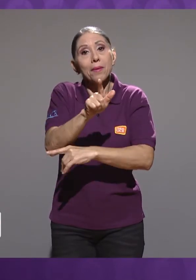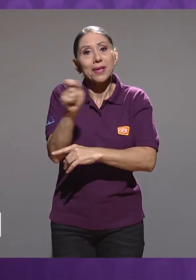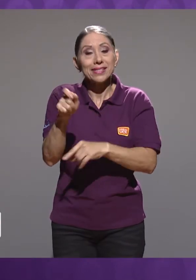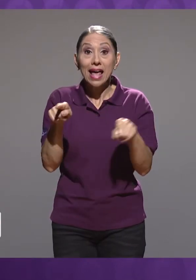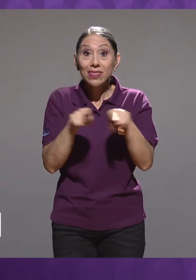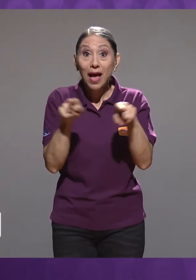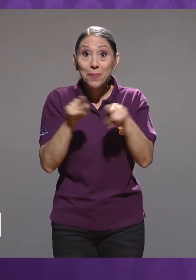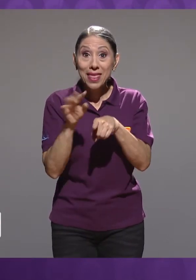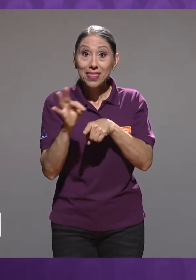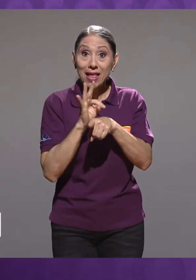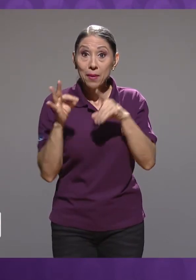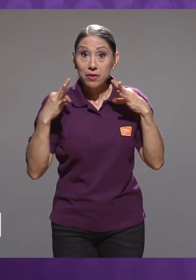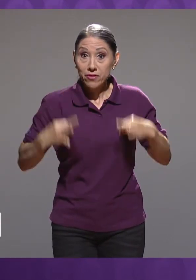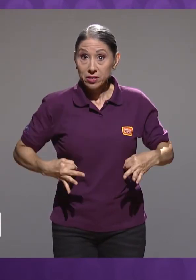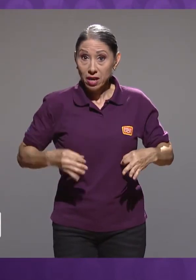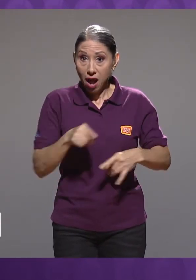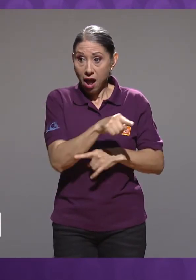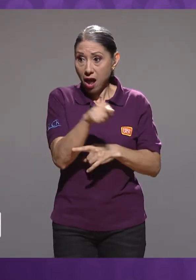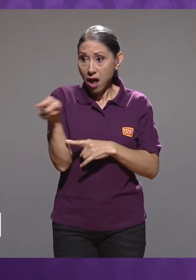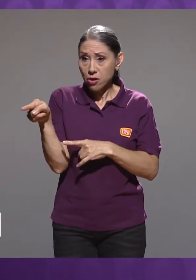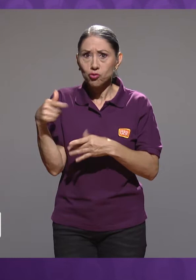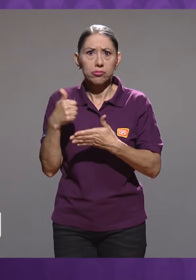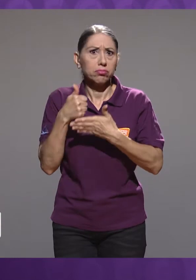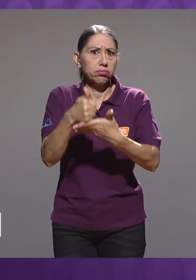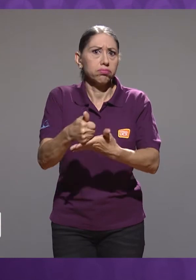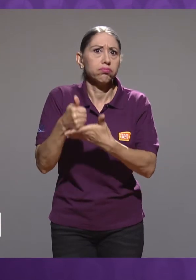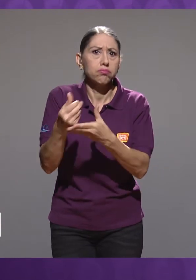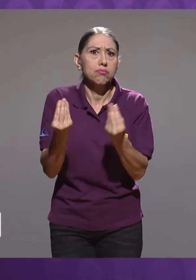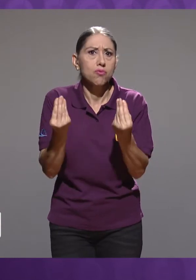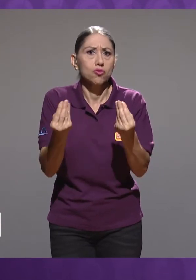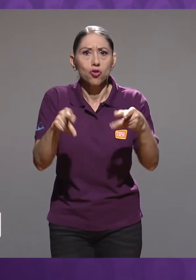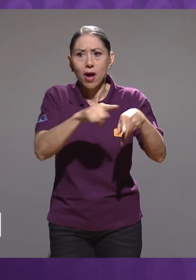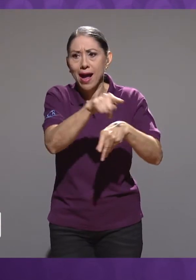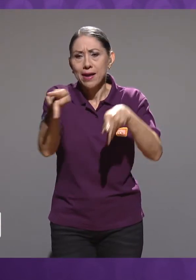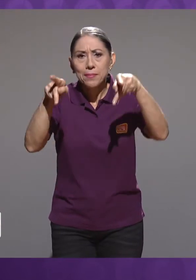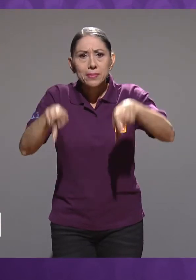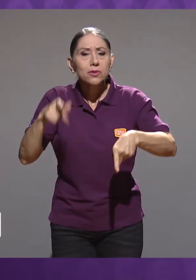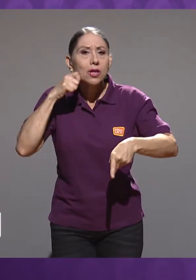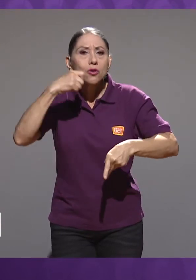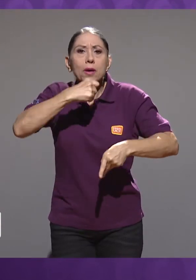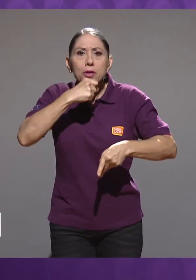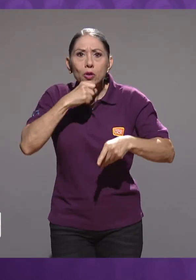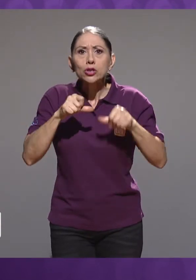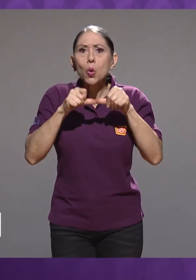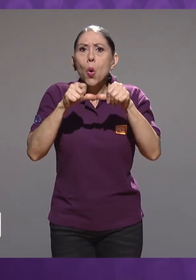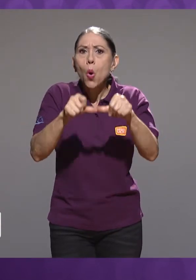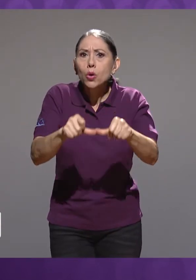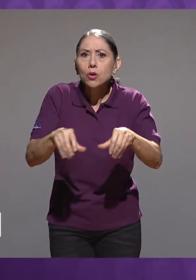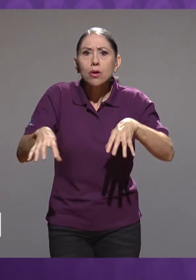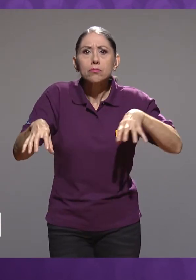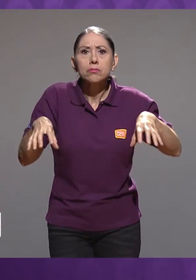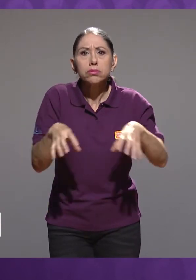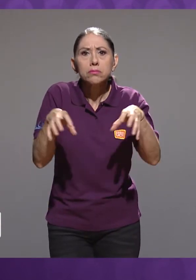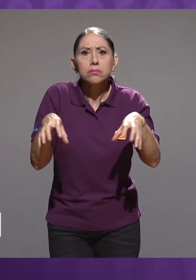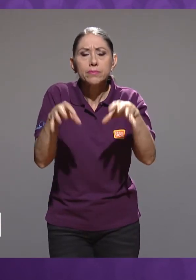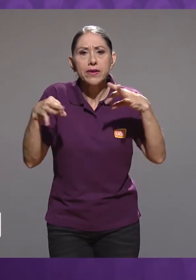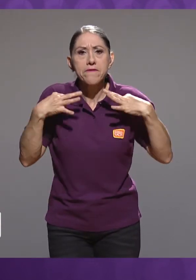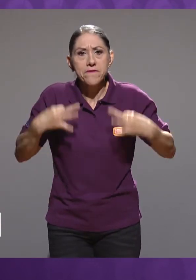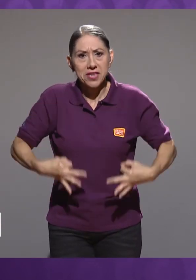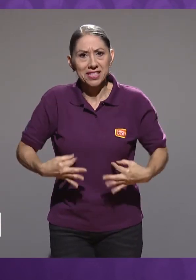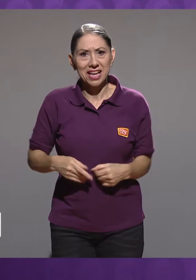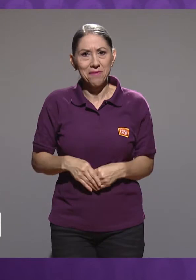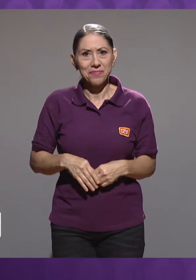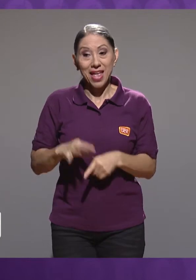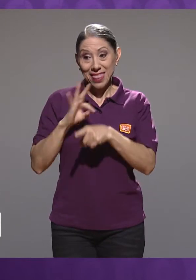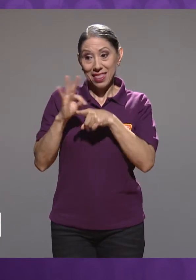También los fisioterapeutas han contribuido montones a que los adultos mayores se mantengan en cierta funcionalidad